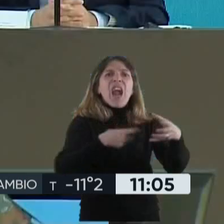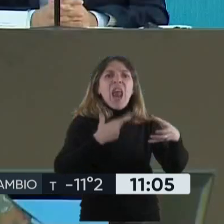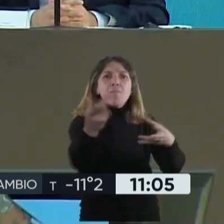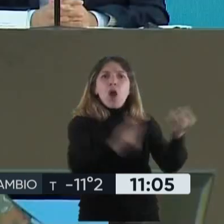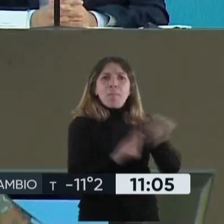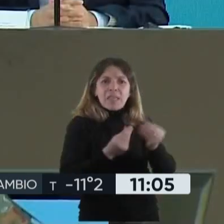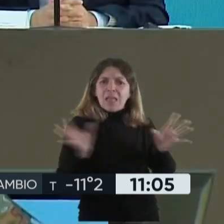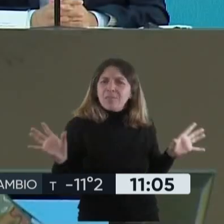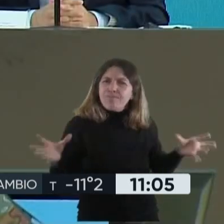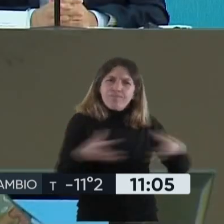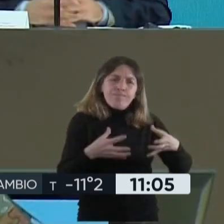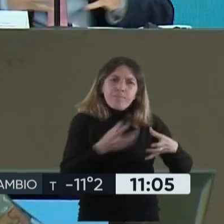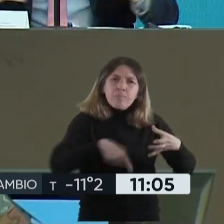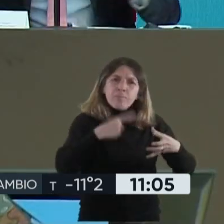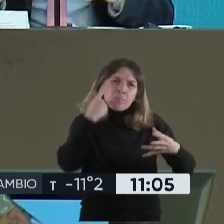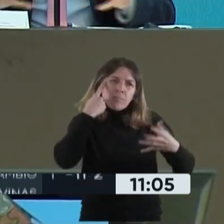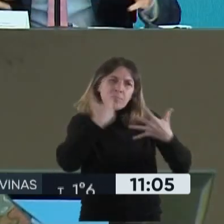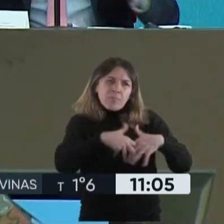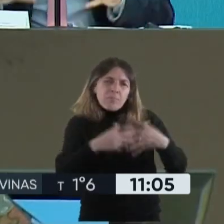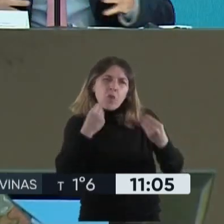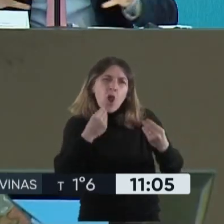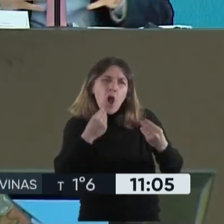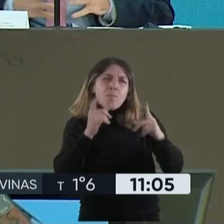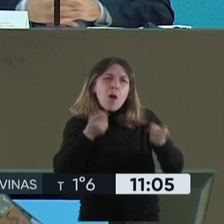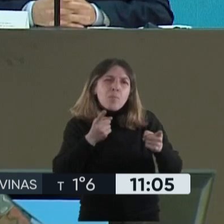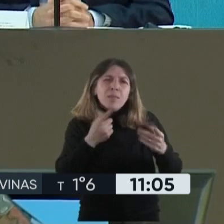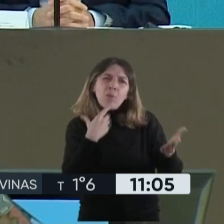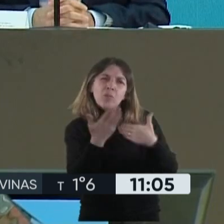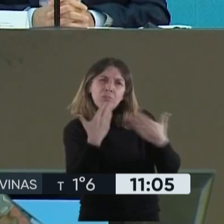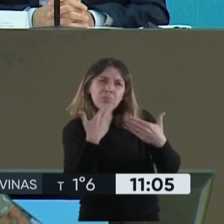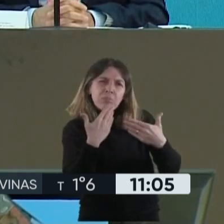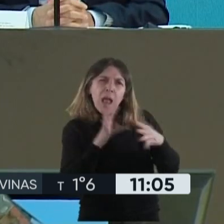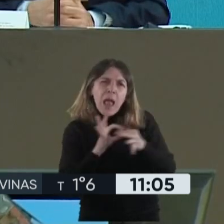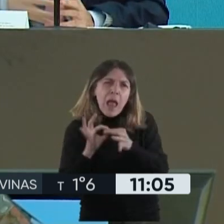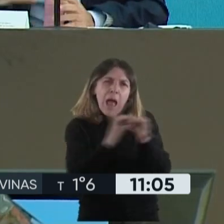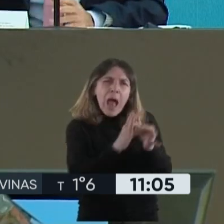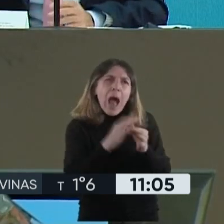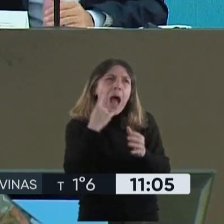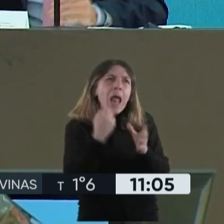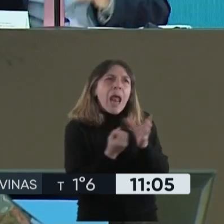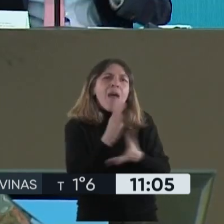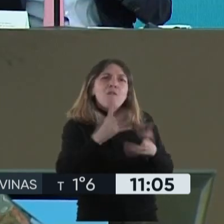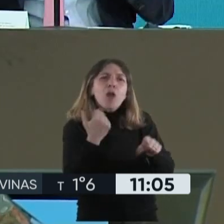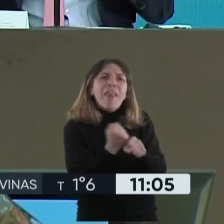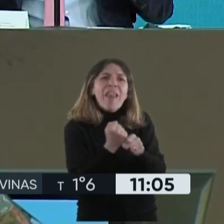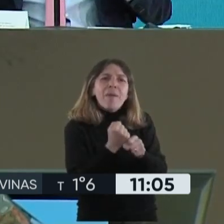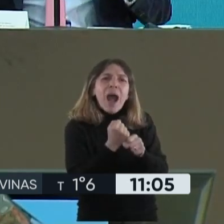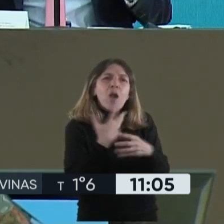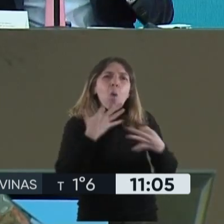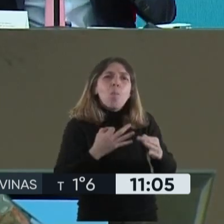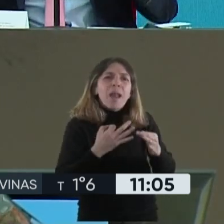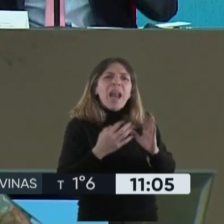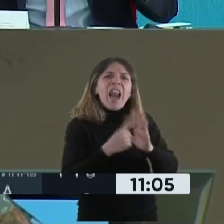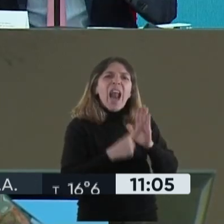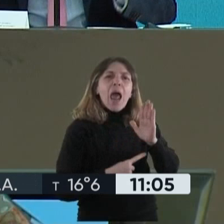trabajadores, en buscar articular sobre la base de ese diálogo reglas de juego que le permitan a la Argentina que haya